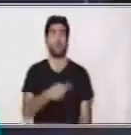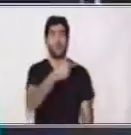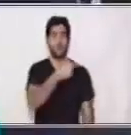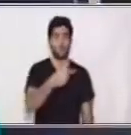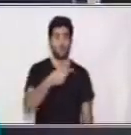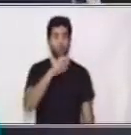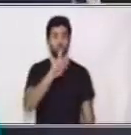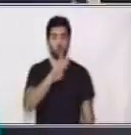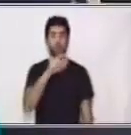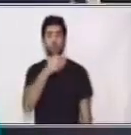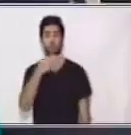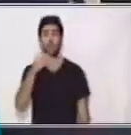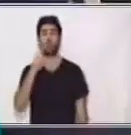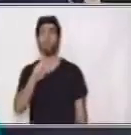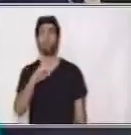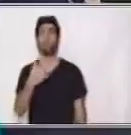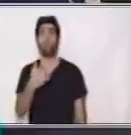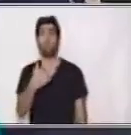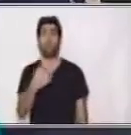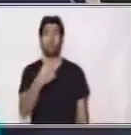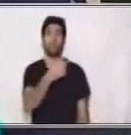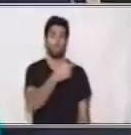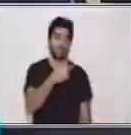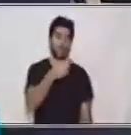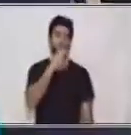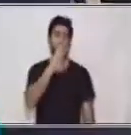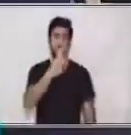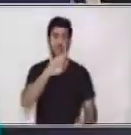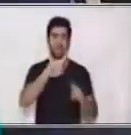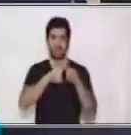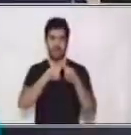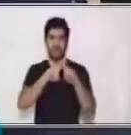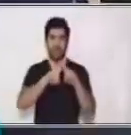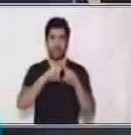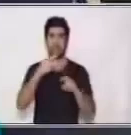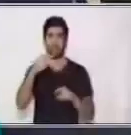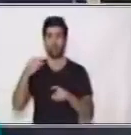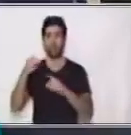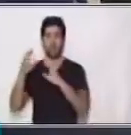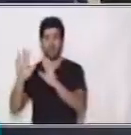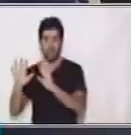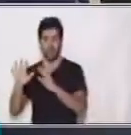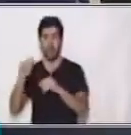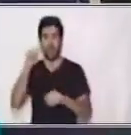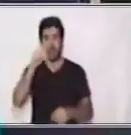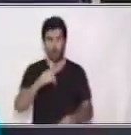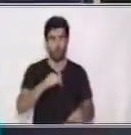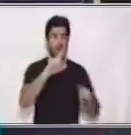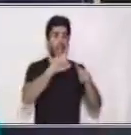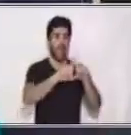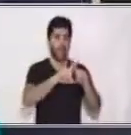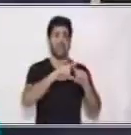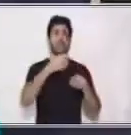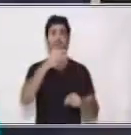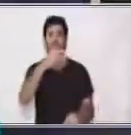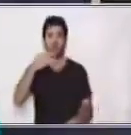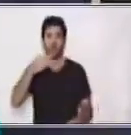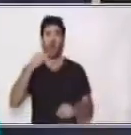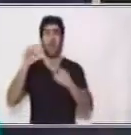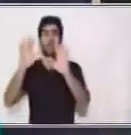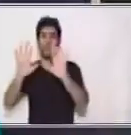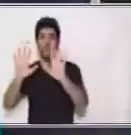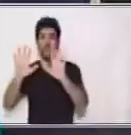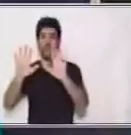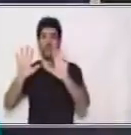menos 1 menos 3x igual a 10. X es igual a